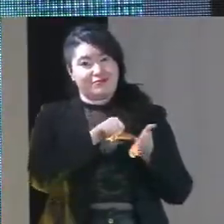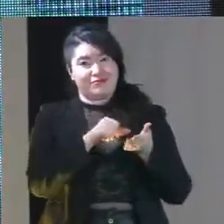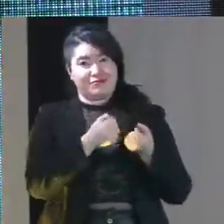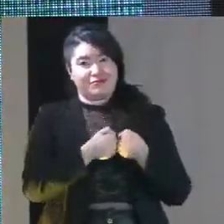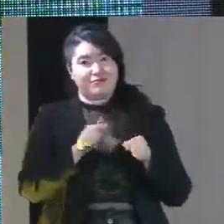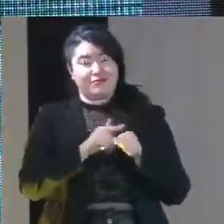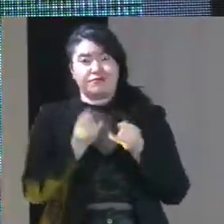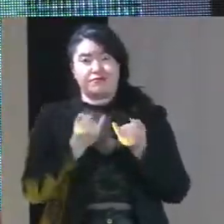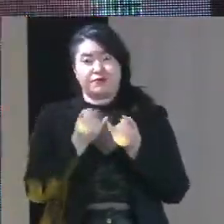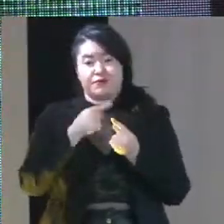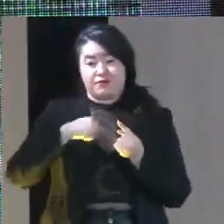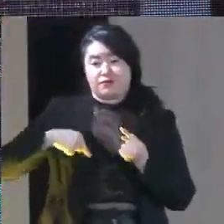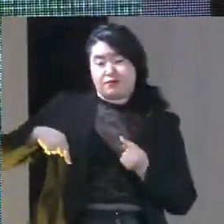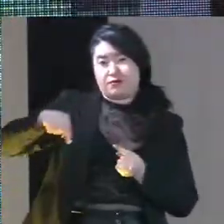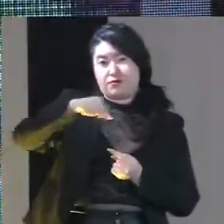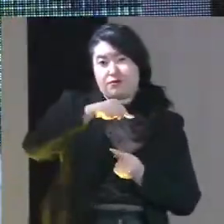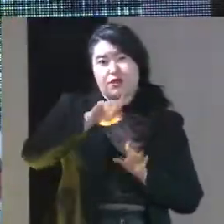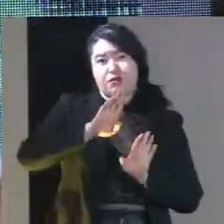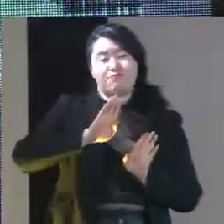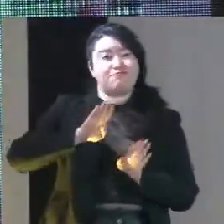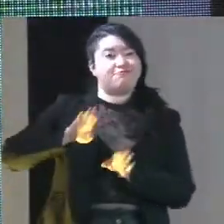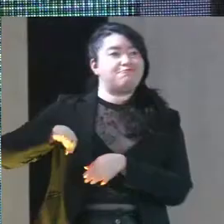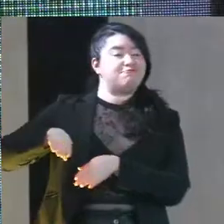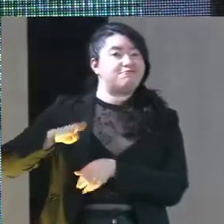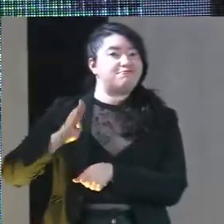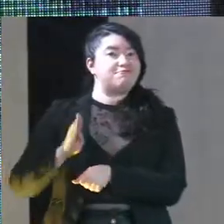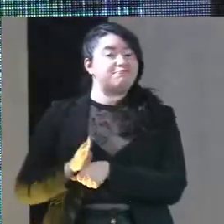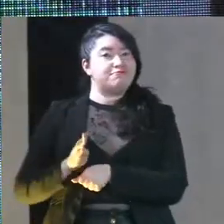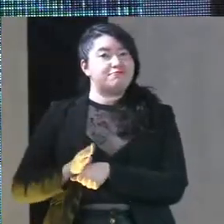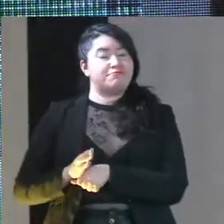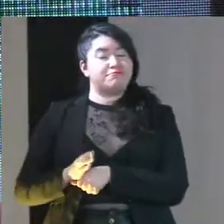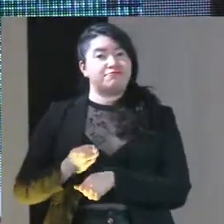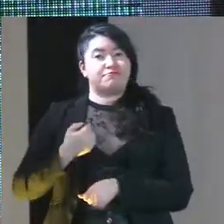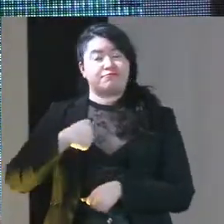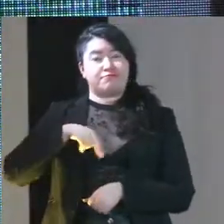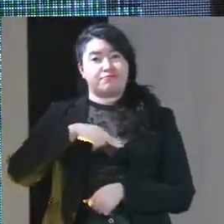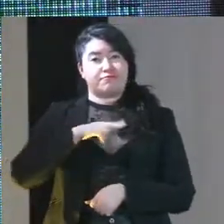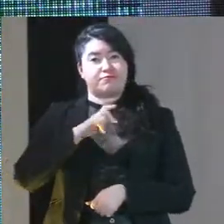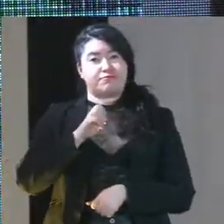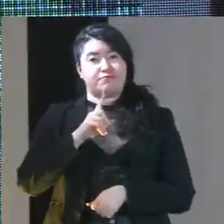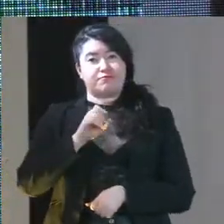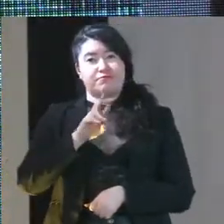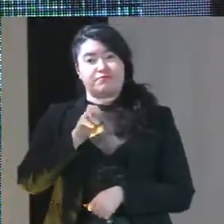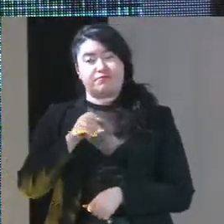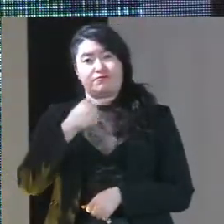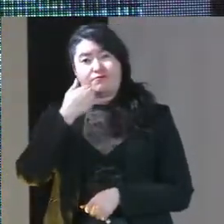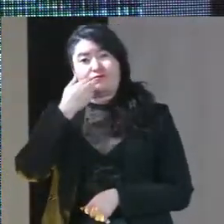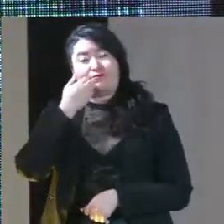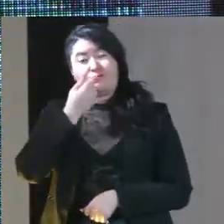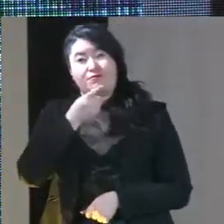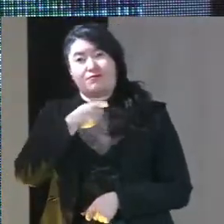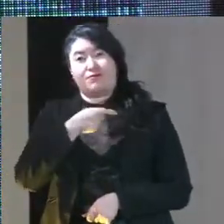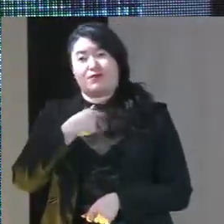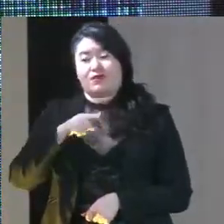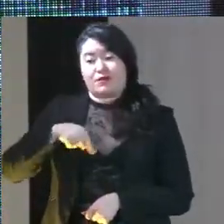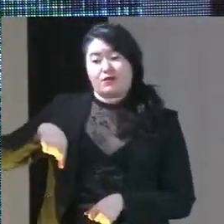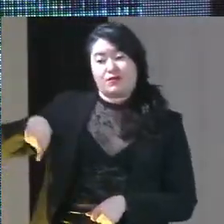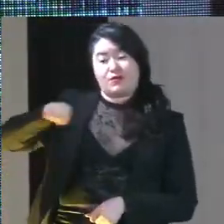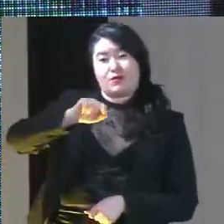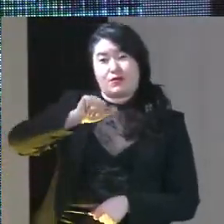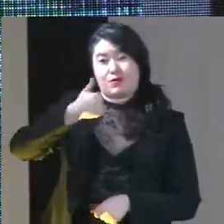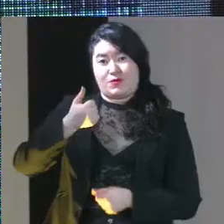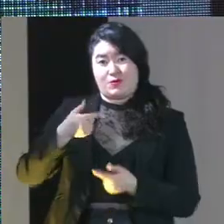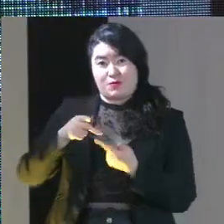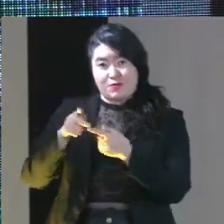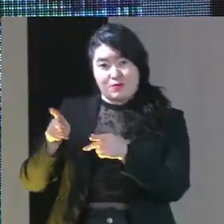lo ocurrido en la periferia salvaje. Y esperamos de Pedro que se ocupe ahora de la periferia salvaje. Y